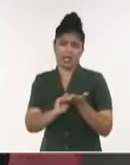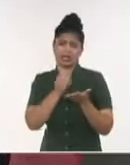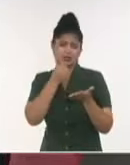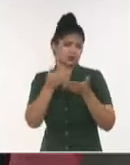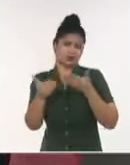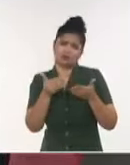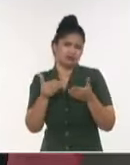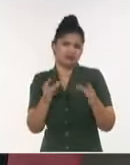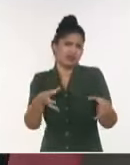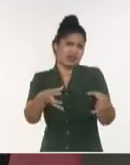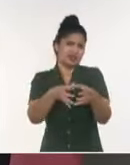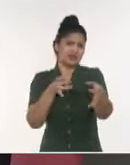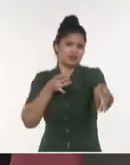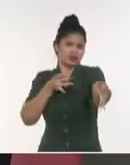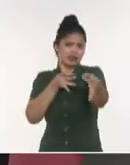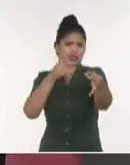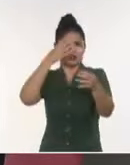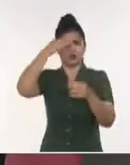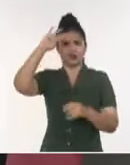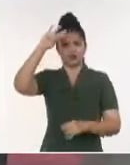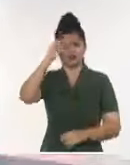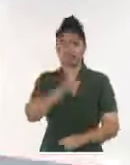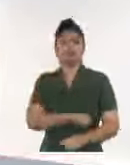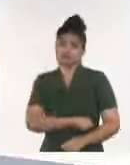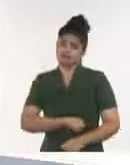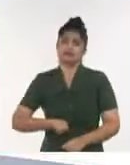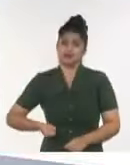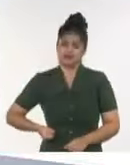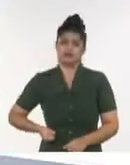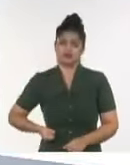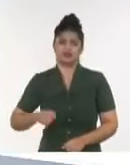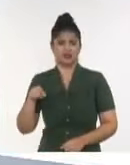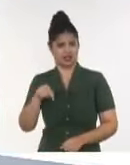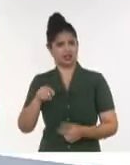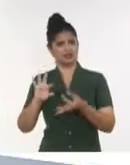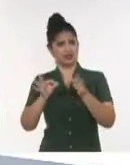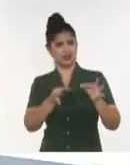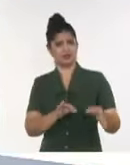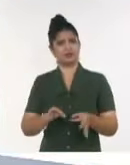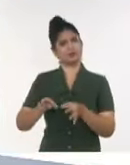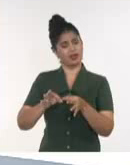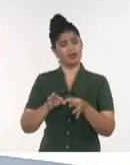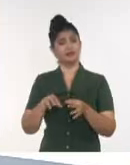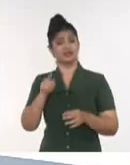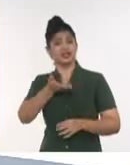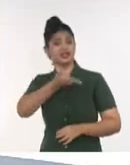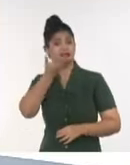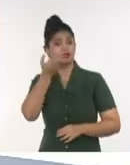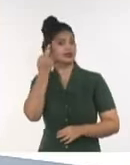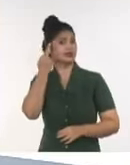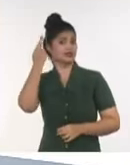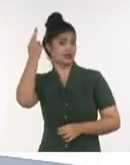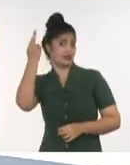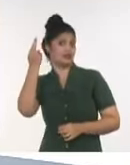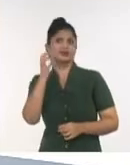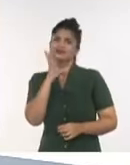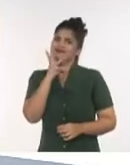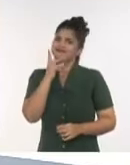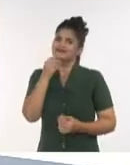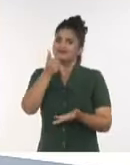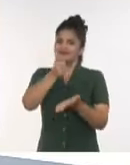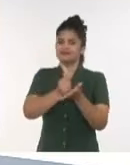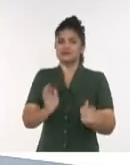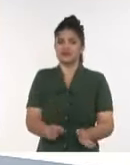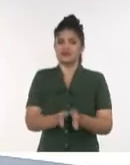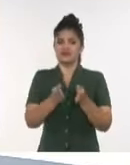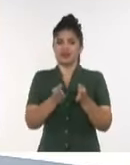precompetencia, el equipo de tiro de Cuba hizo todo lo posible en estas Olimpiadas. Declaró que se lleva un grato recuerdo de París, una ciudad muy bonita que ama